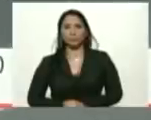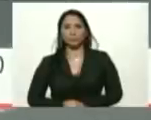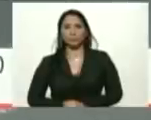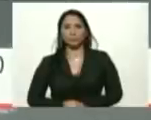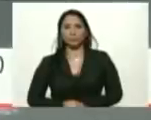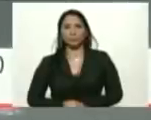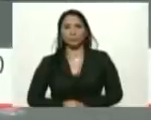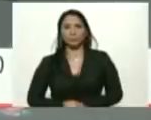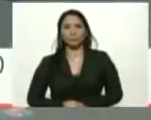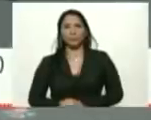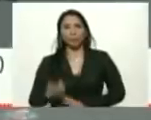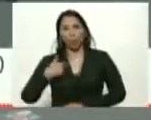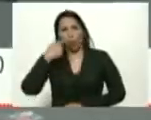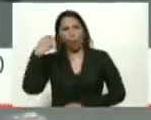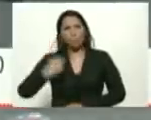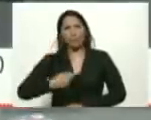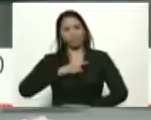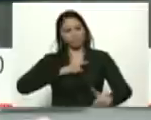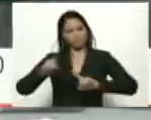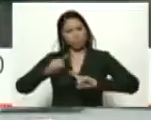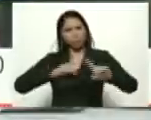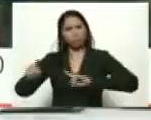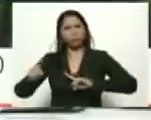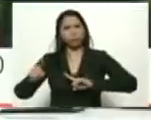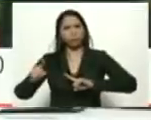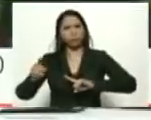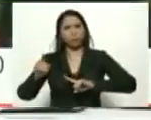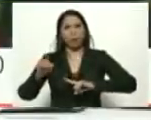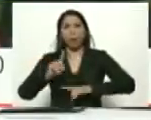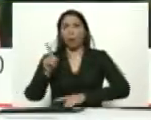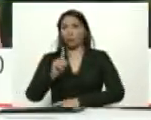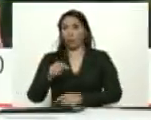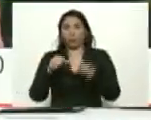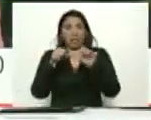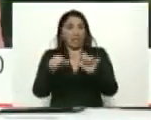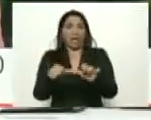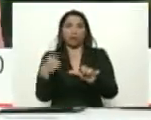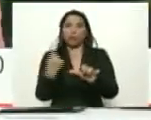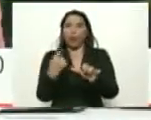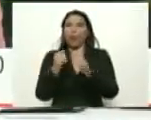y soy un hombre de acción. Porque no te puedes quedar solo en la oración.